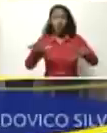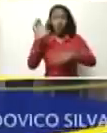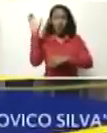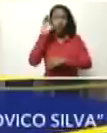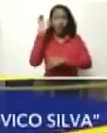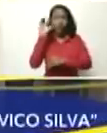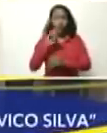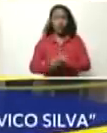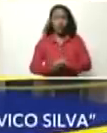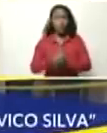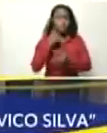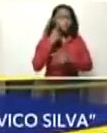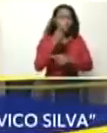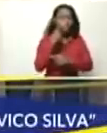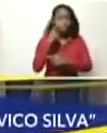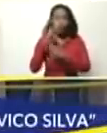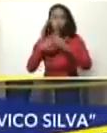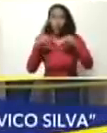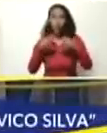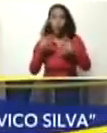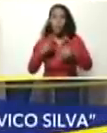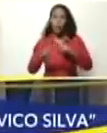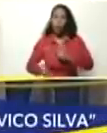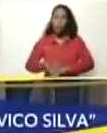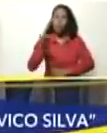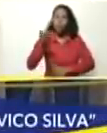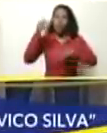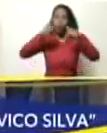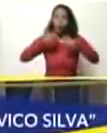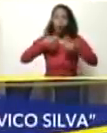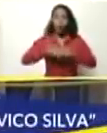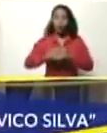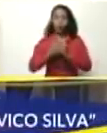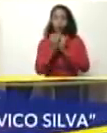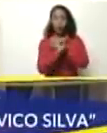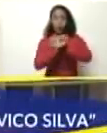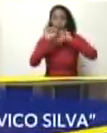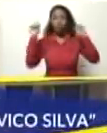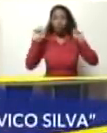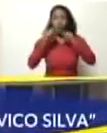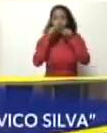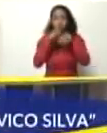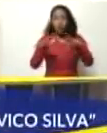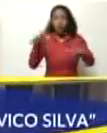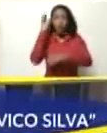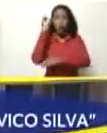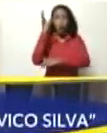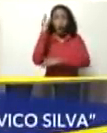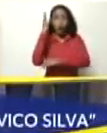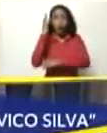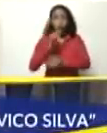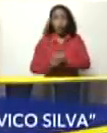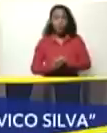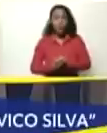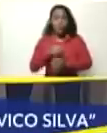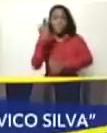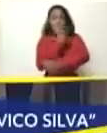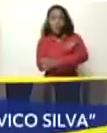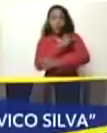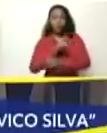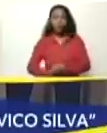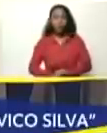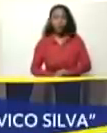Caracas, chequeando todo. Pero muy importante, hoy amanecimos desplegados con esta jornada de